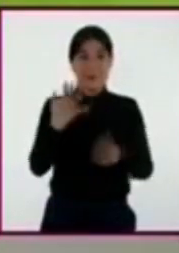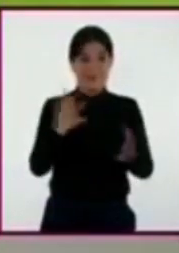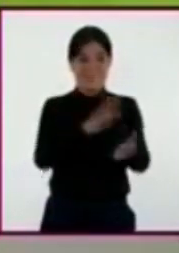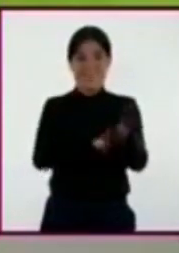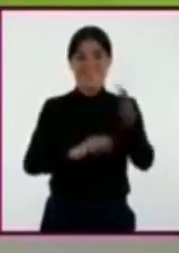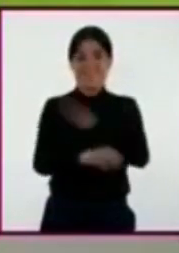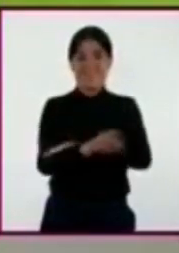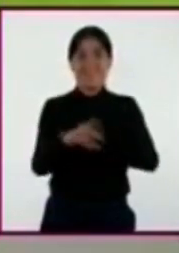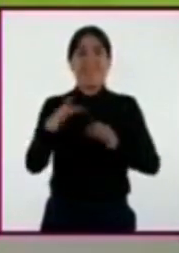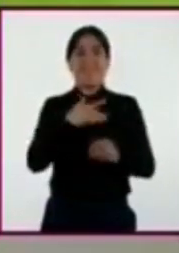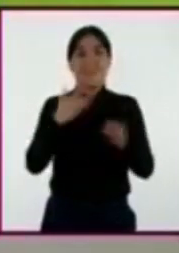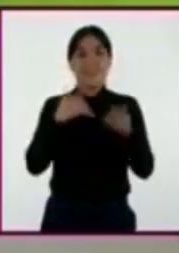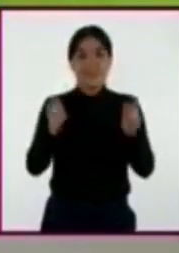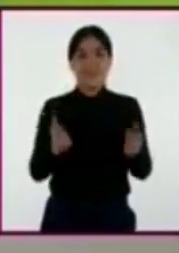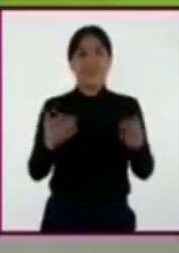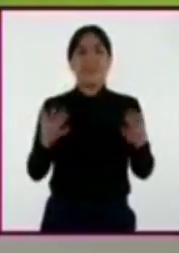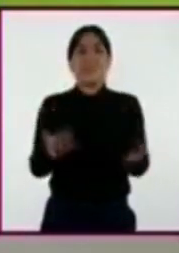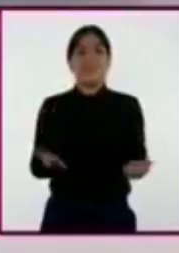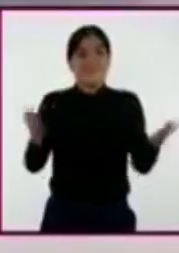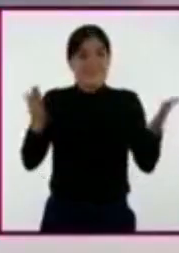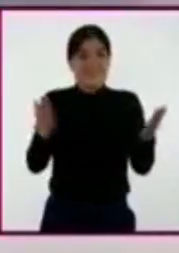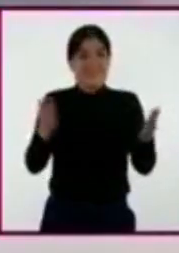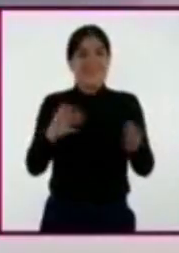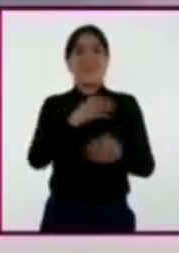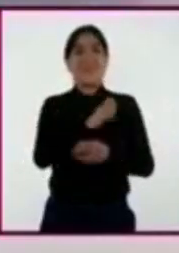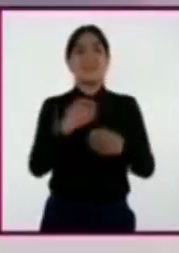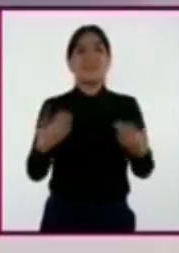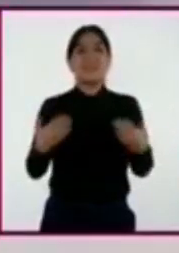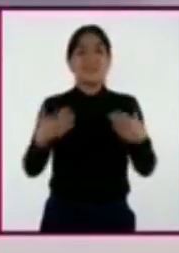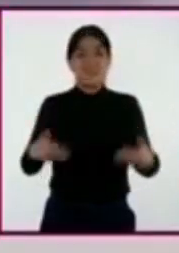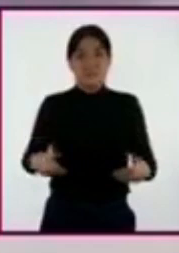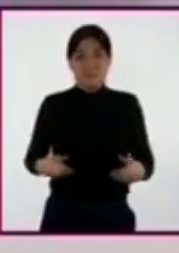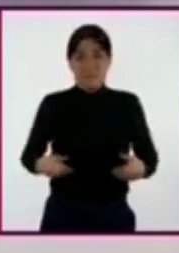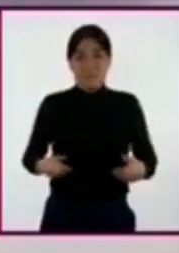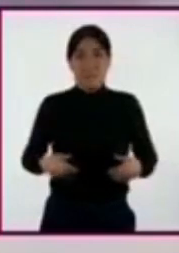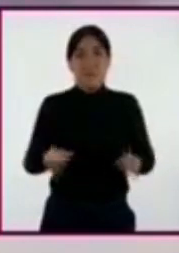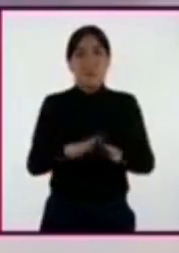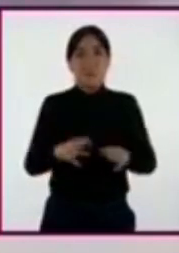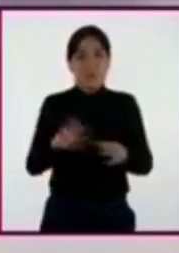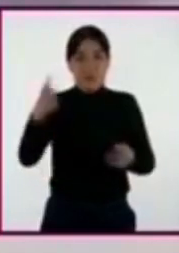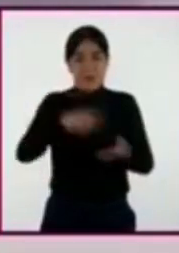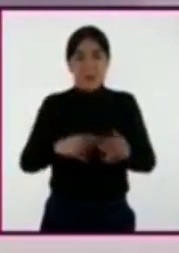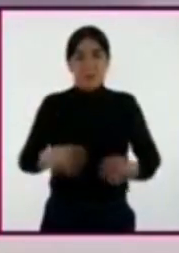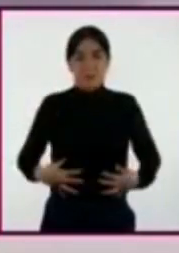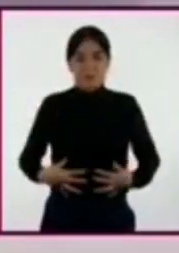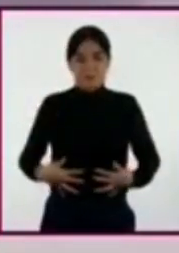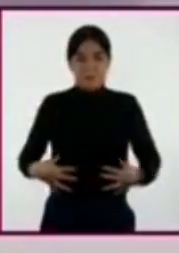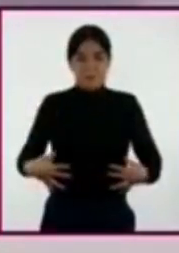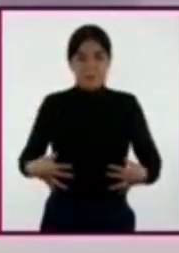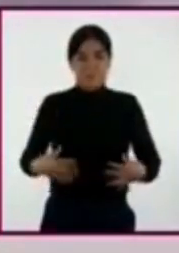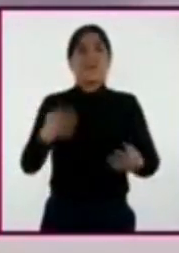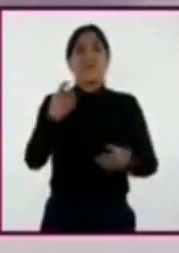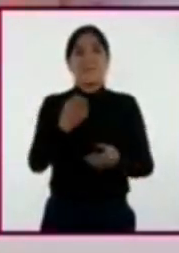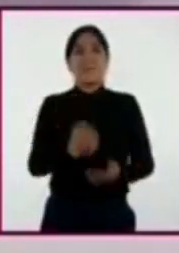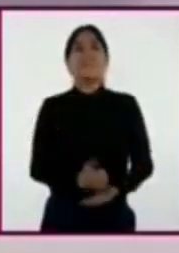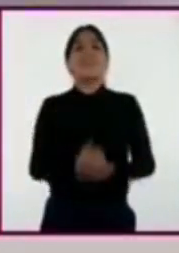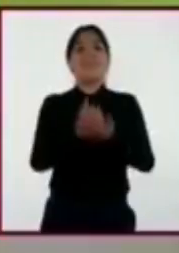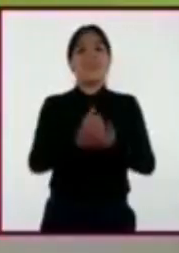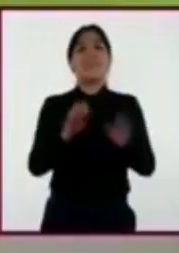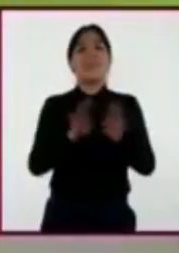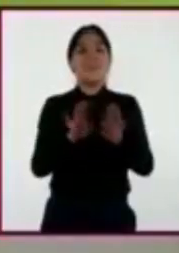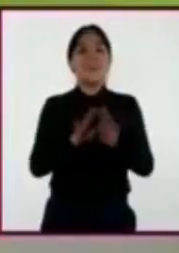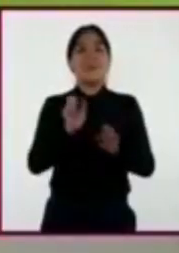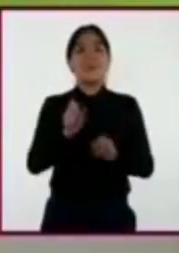nuestros brazos a la altura de los hombros, nuestras costillas se expanden. Entonces, eso nos permite